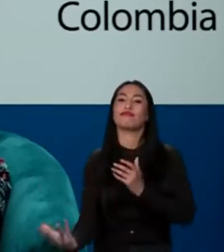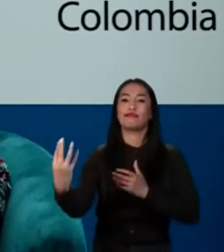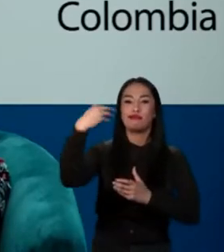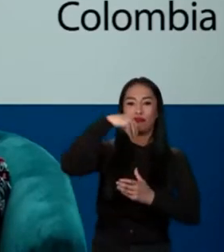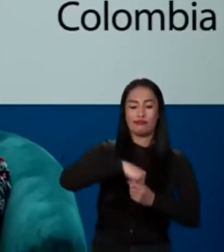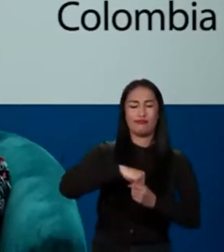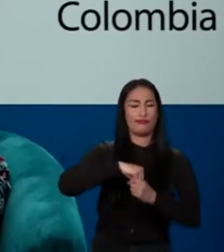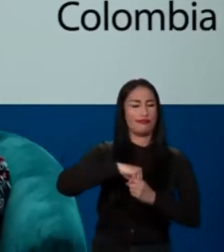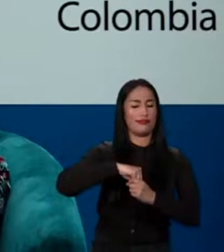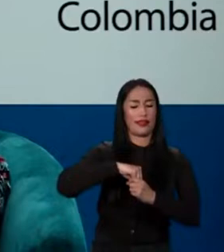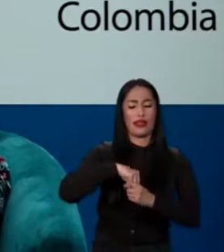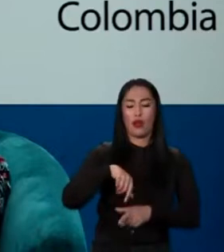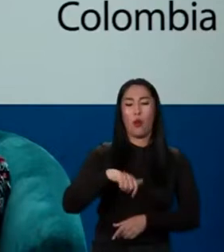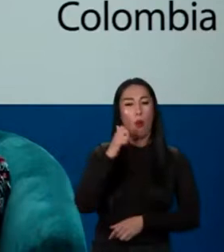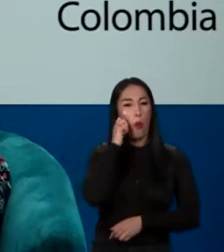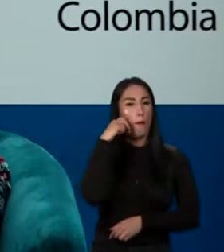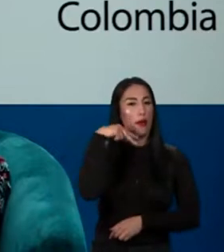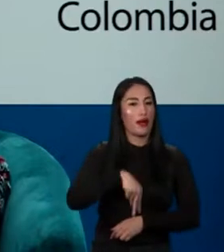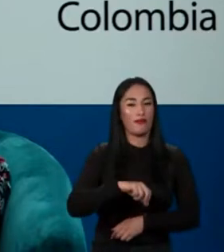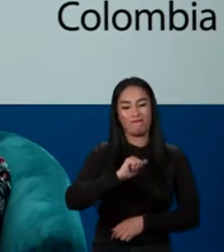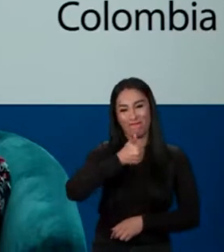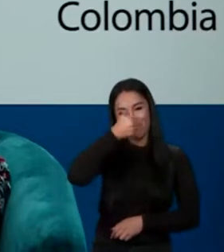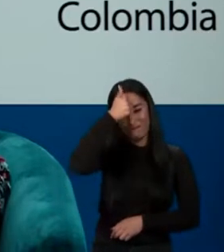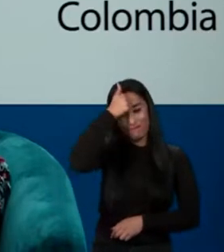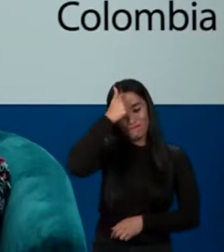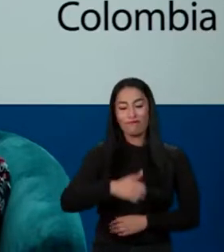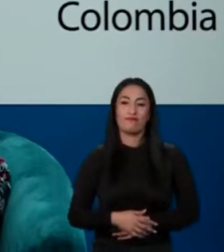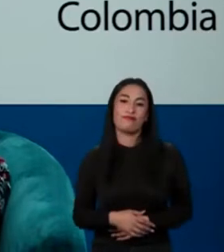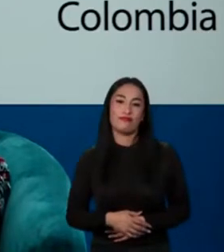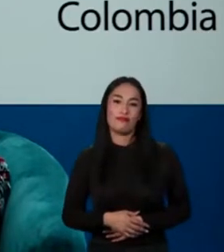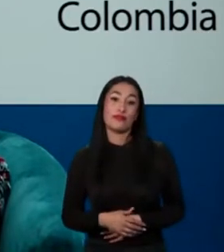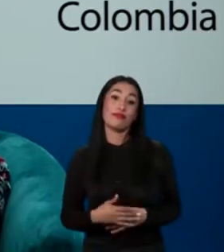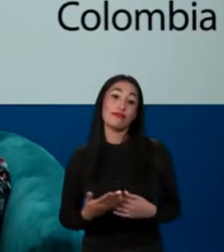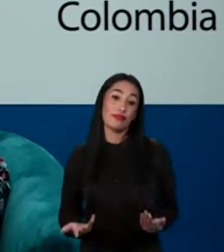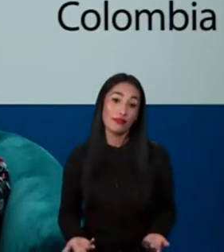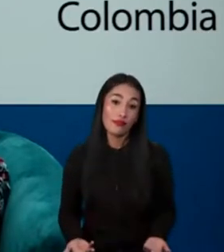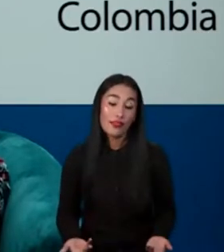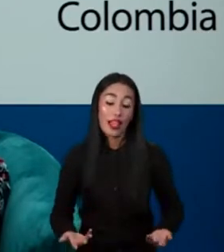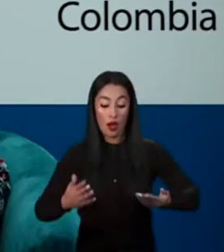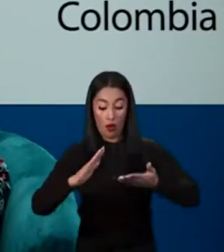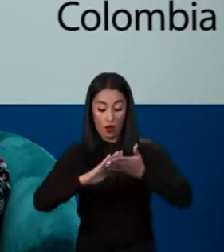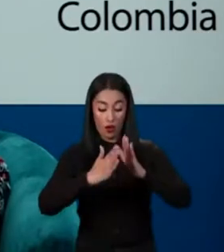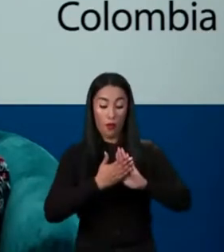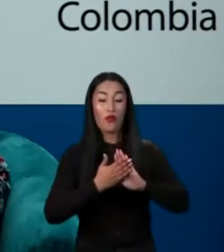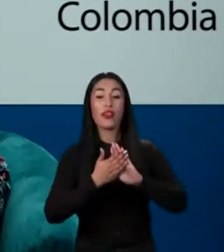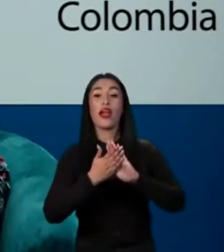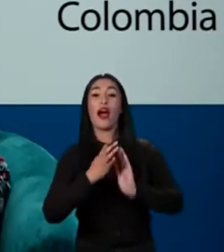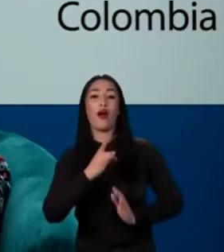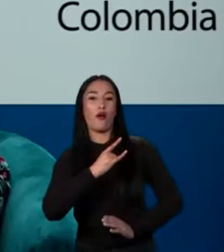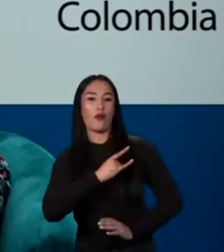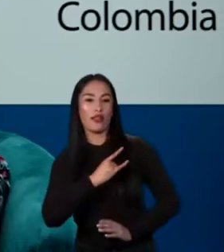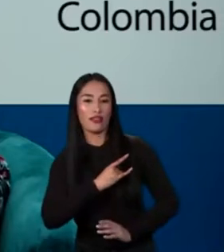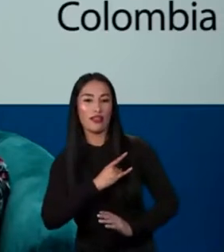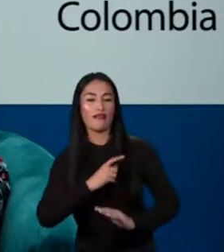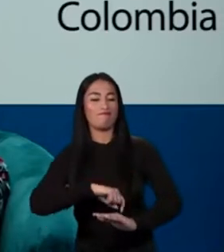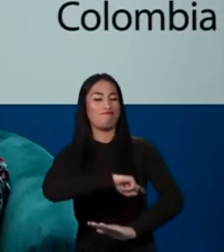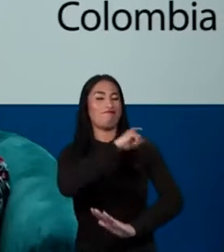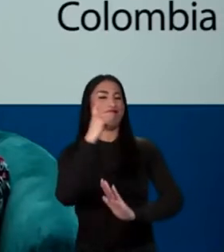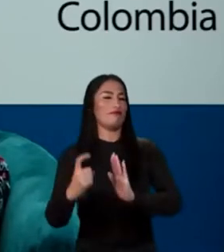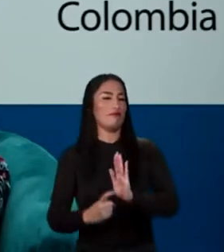integral tenemos que hablar de una comunidad universitaria integrada